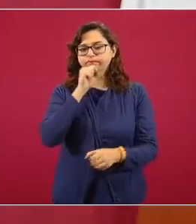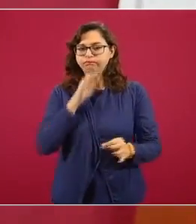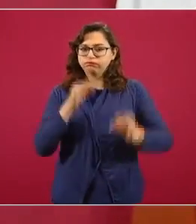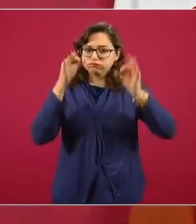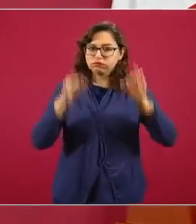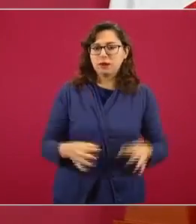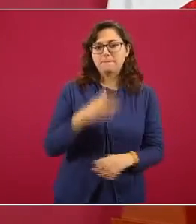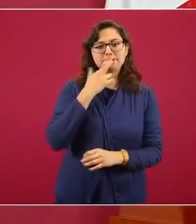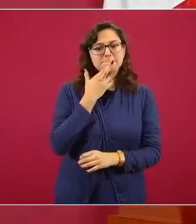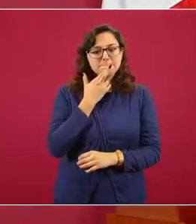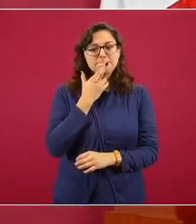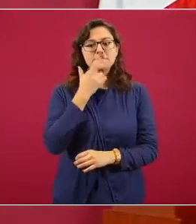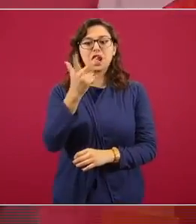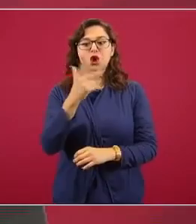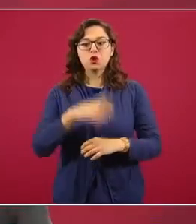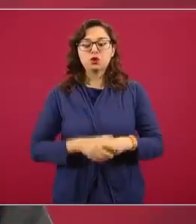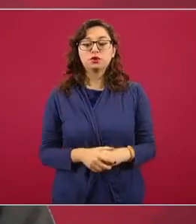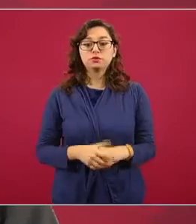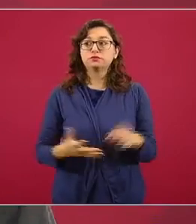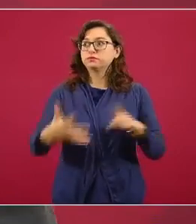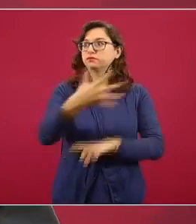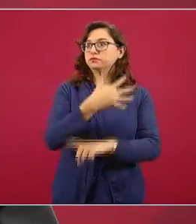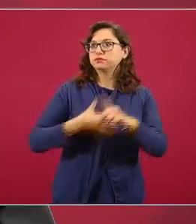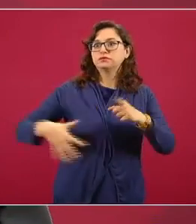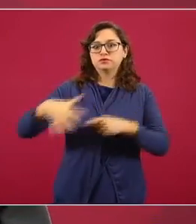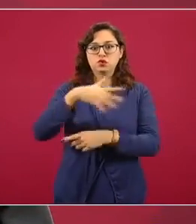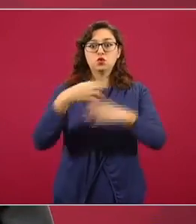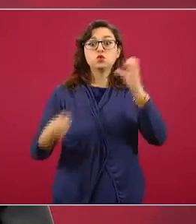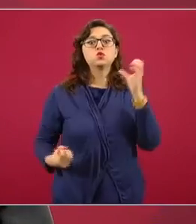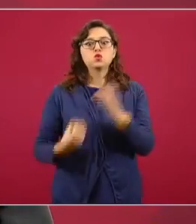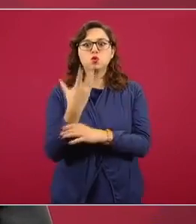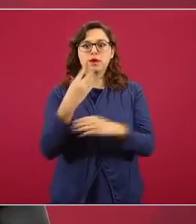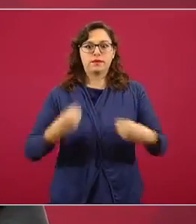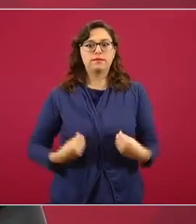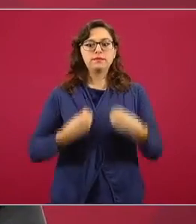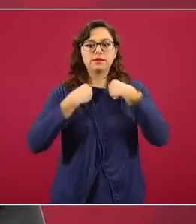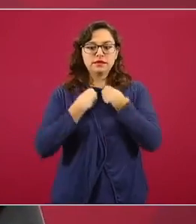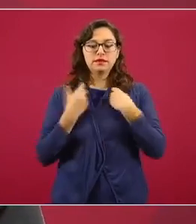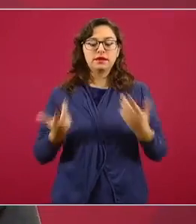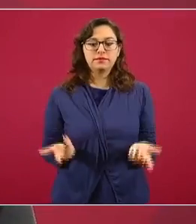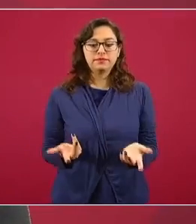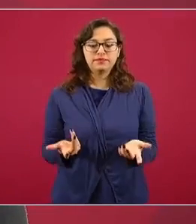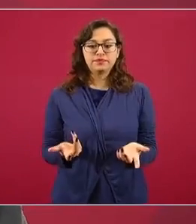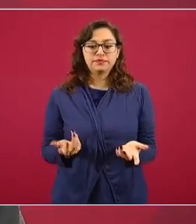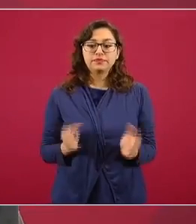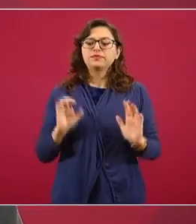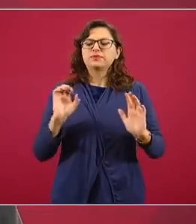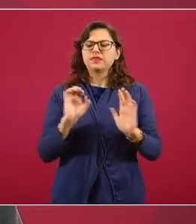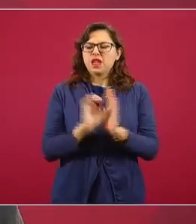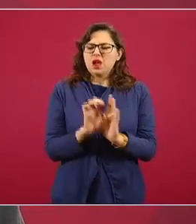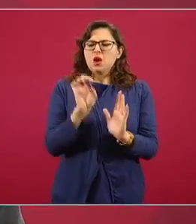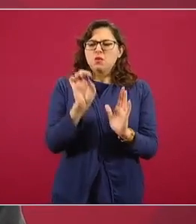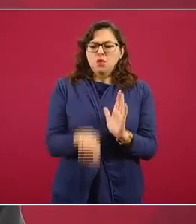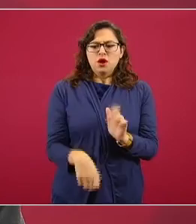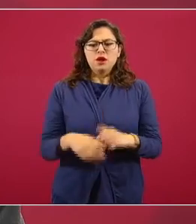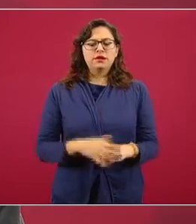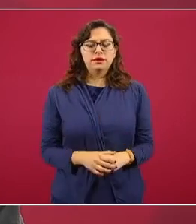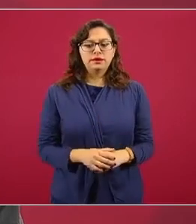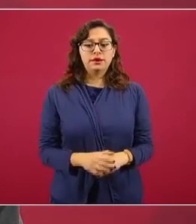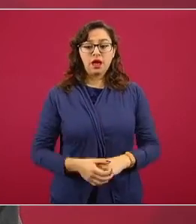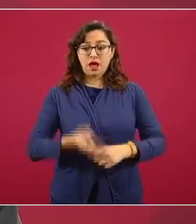acuerdo a la nueva realidad. Por ejemplo, ahora que se necesita